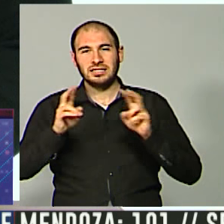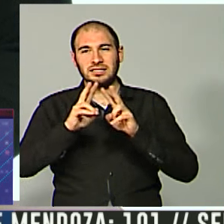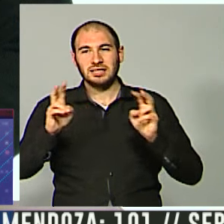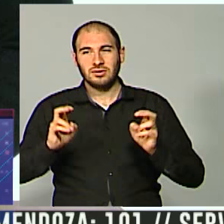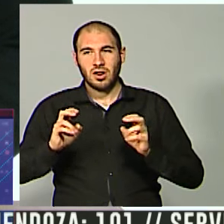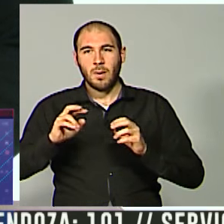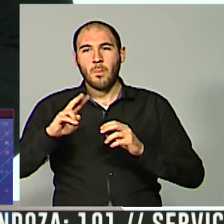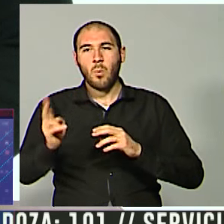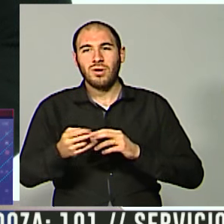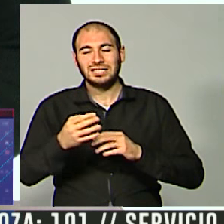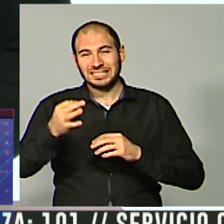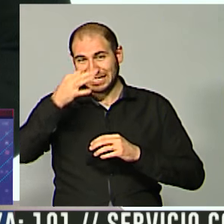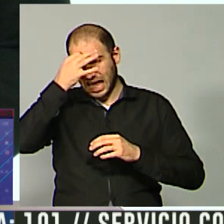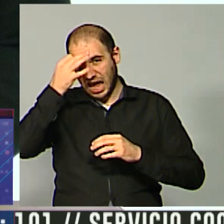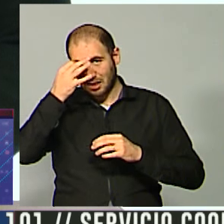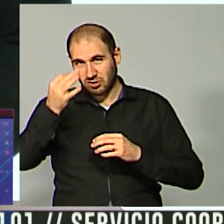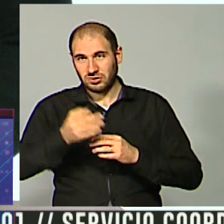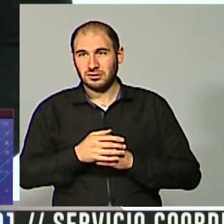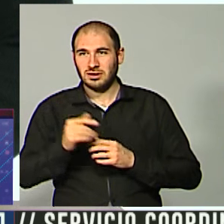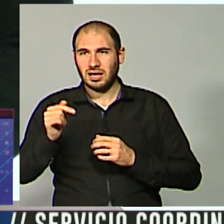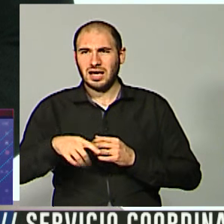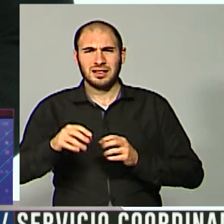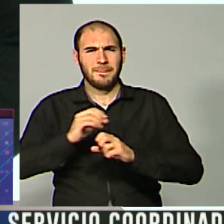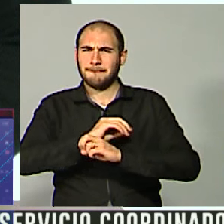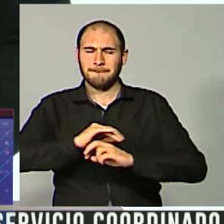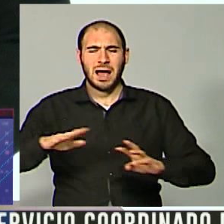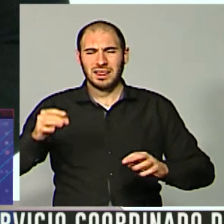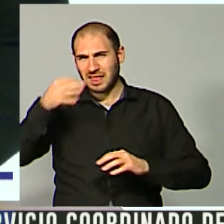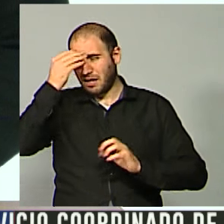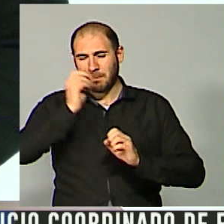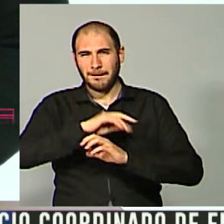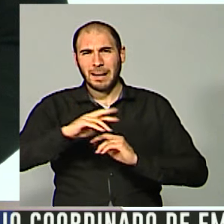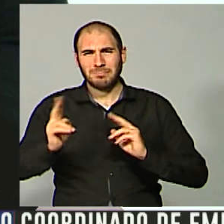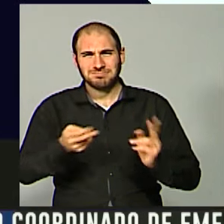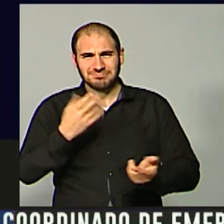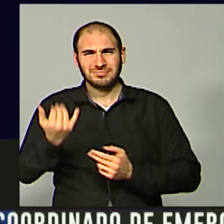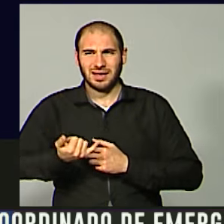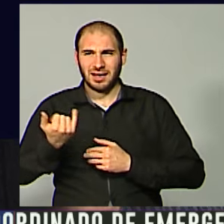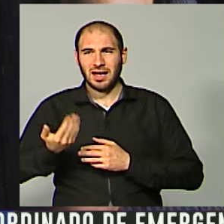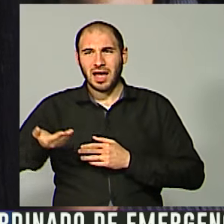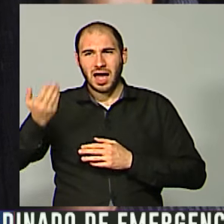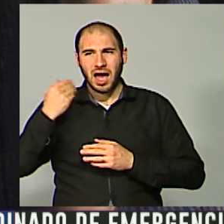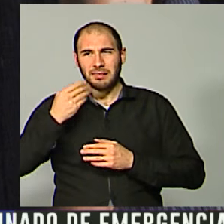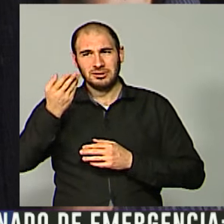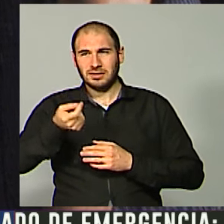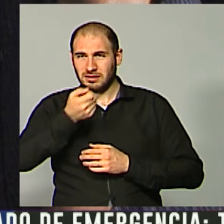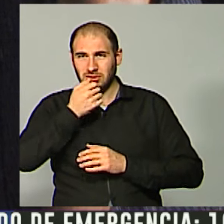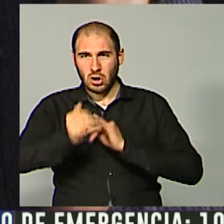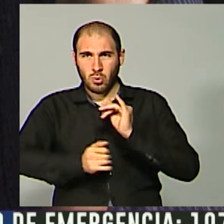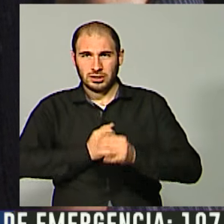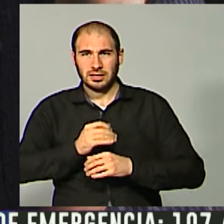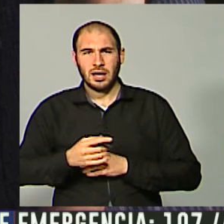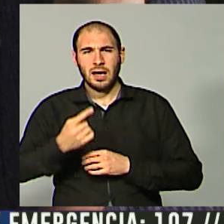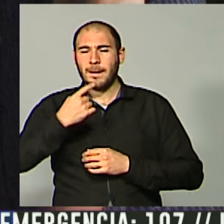La muerte en el teatro. Este APD que tenemos aquí es una obra trágica, concretamente, algo de eso ya anticipó nuestro entrevistado. Vamos